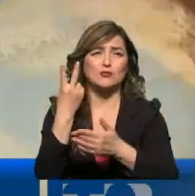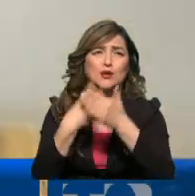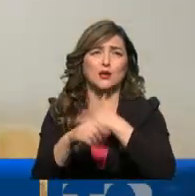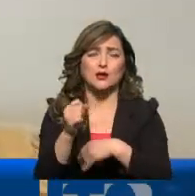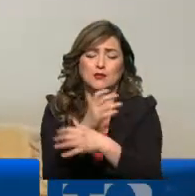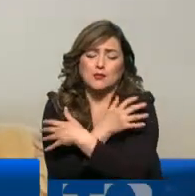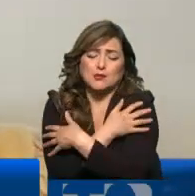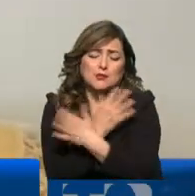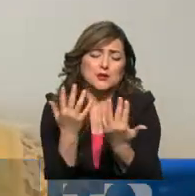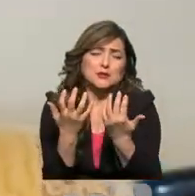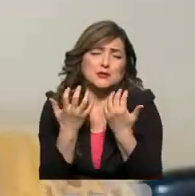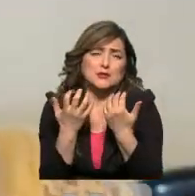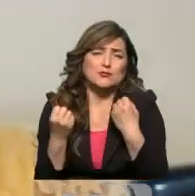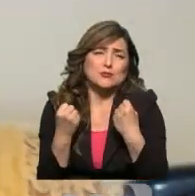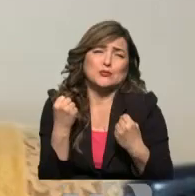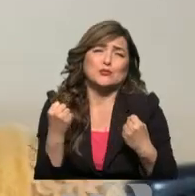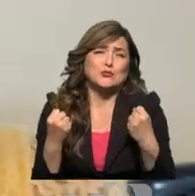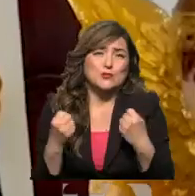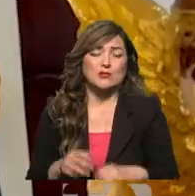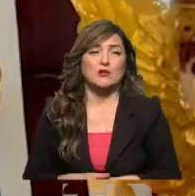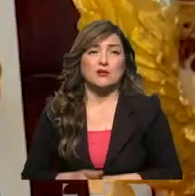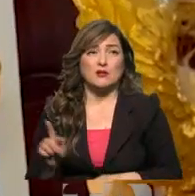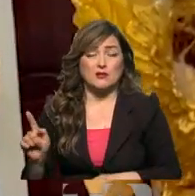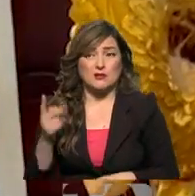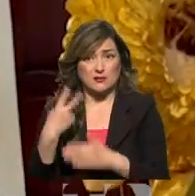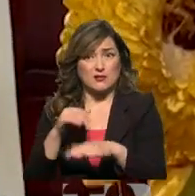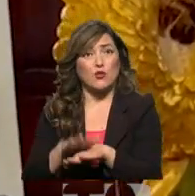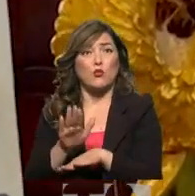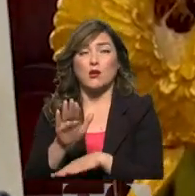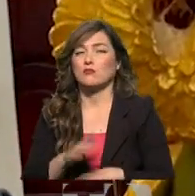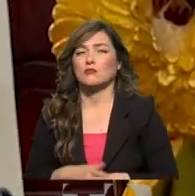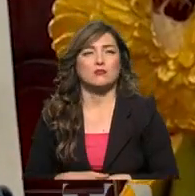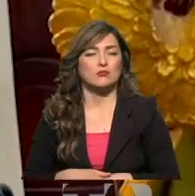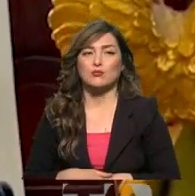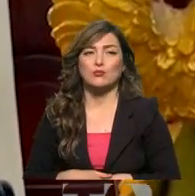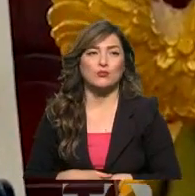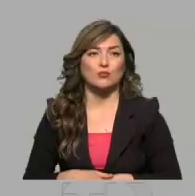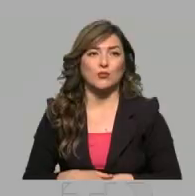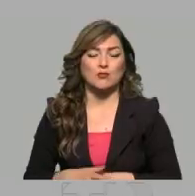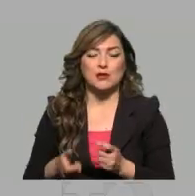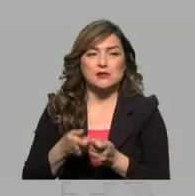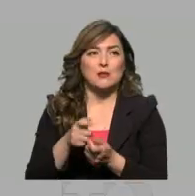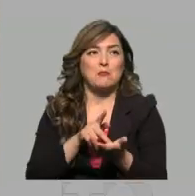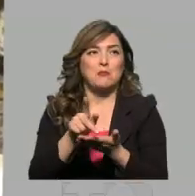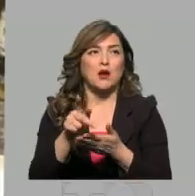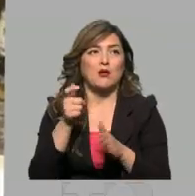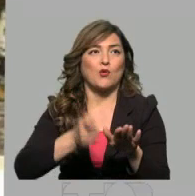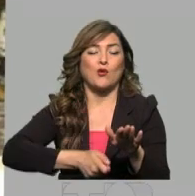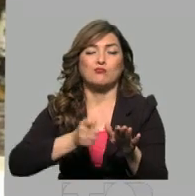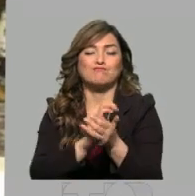pero según está angustiada madre su hijo es inocente cuenta también que ya no hay recursos para abogados ni diligencias